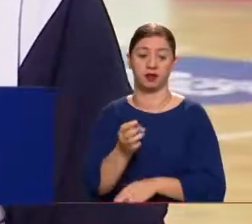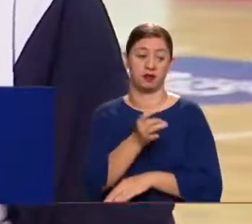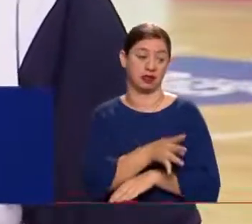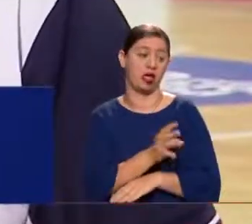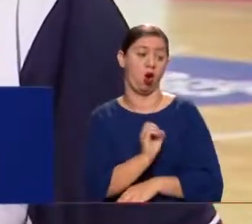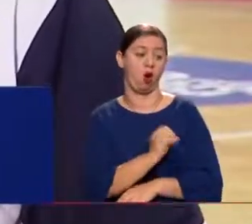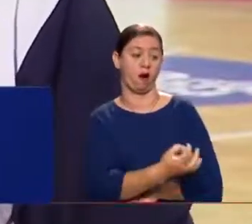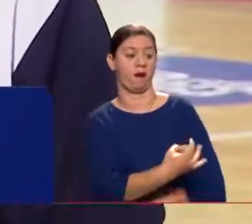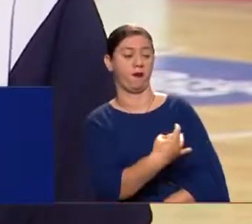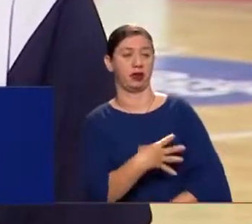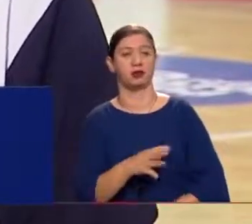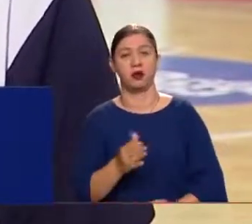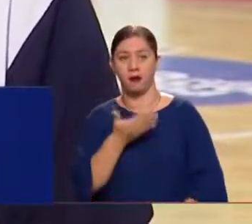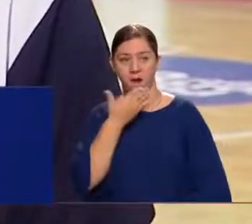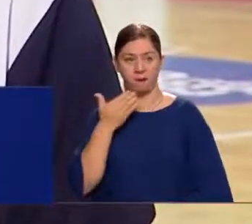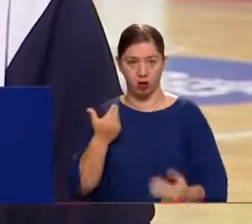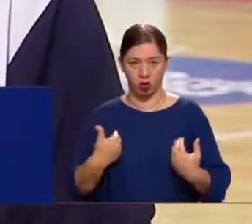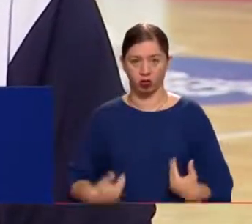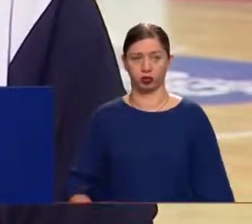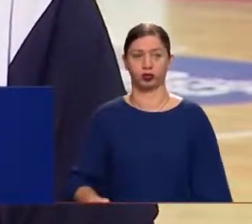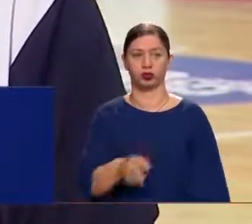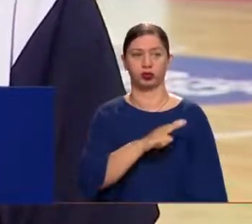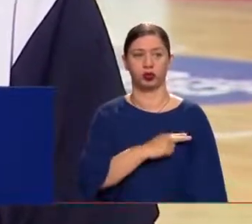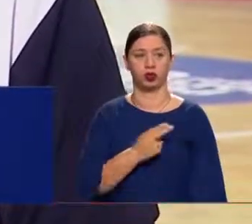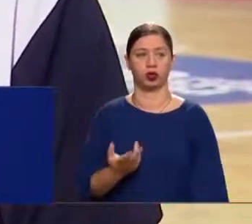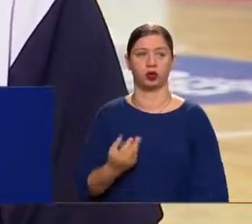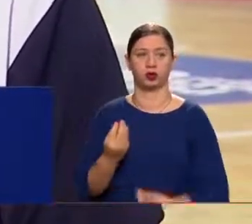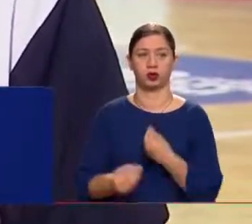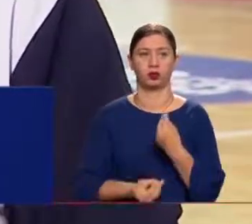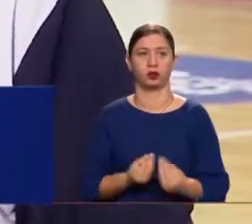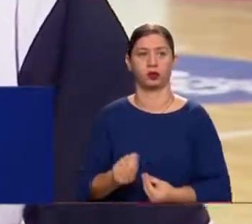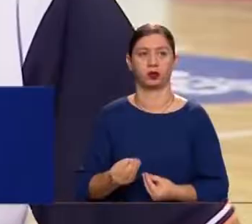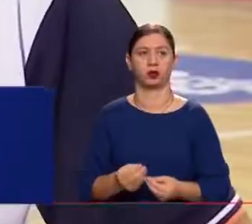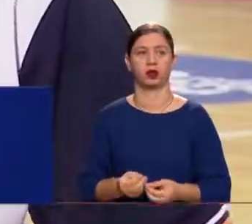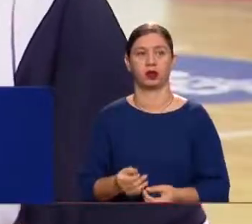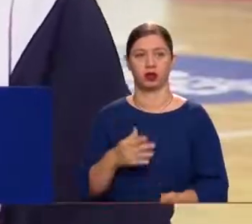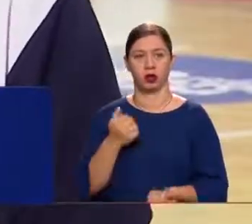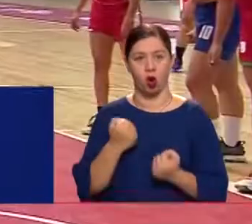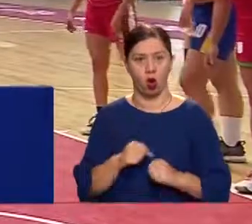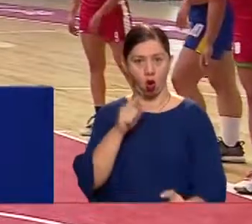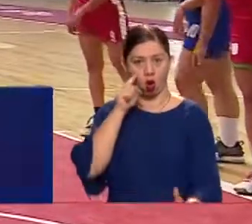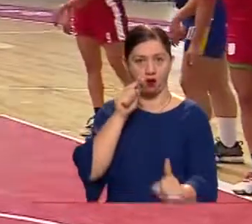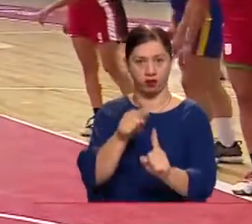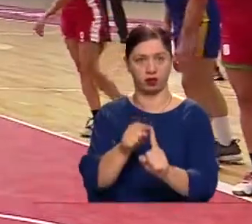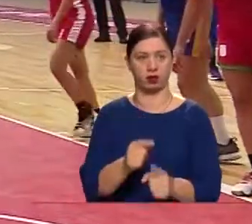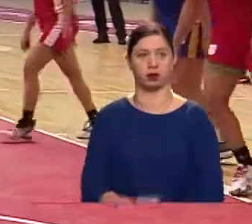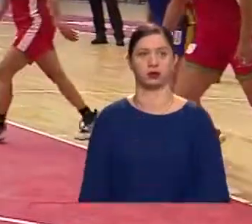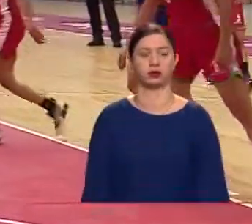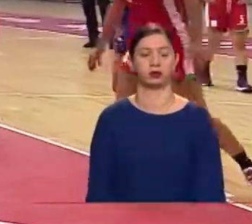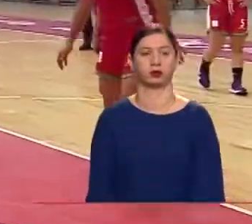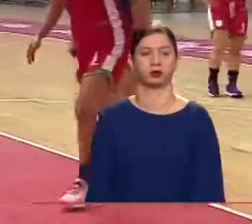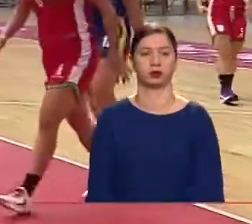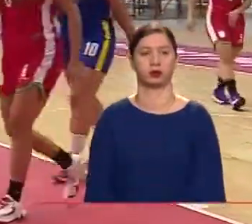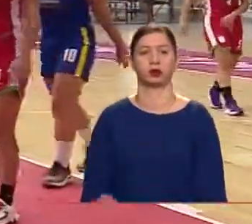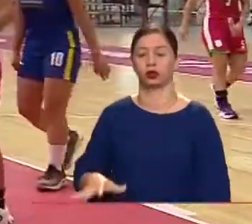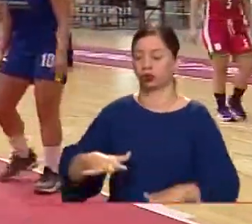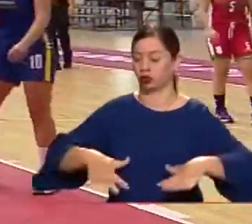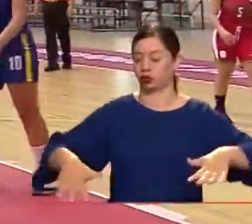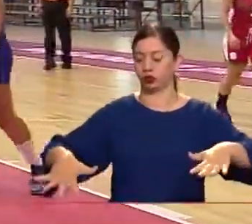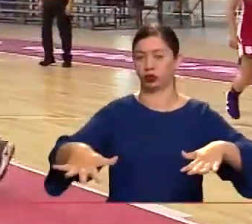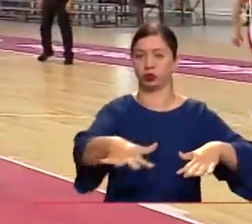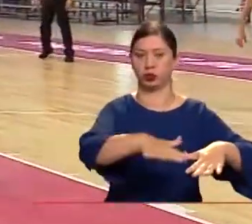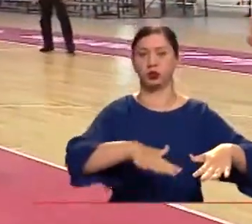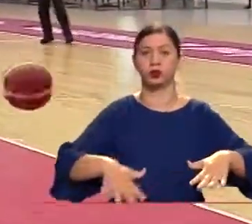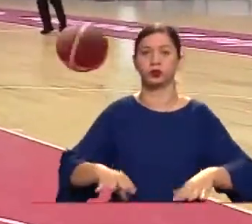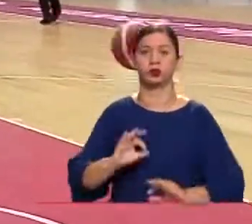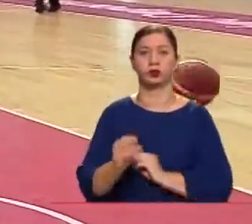entonces vamos a dar lo mejor de nosotros para tratar de llegar al objetivo que nosotros queremos aquí. Los escenarios que reciben